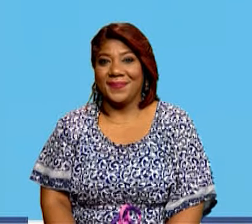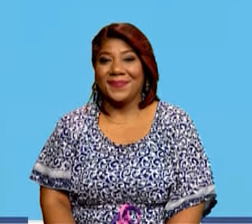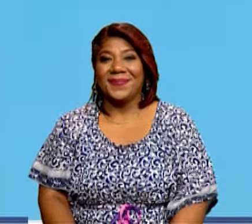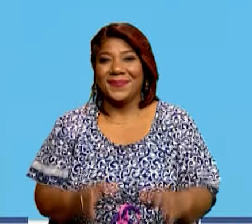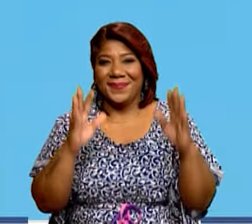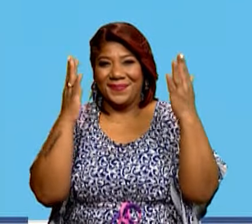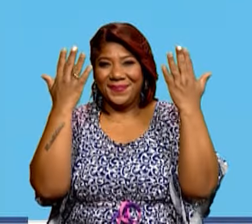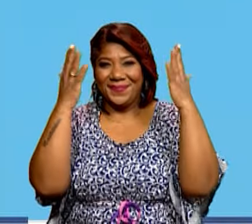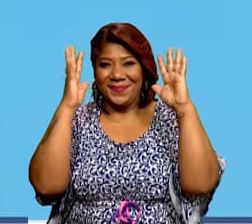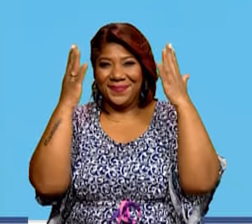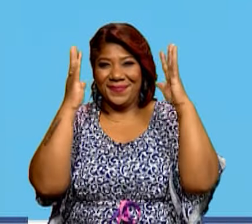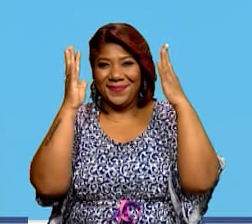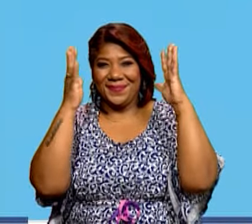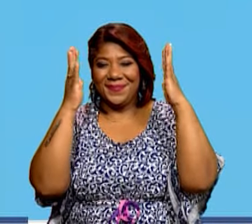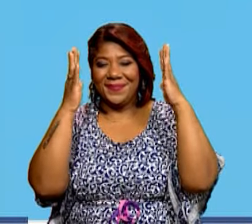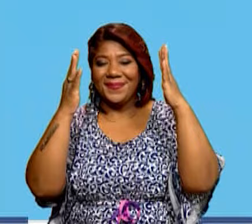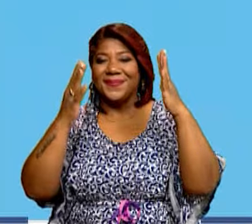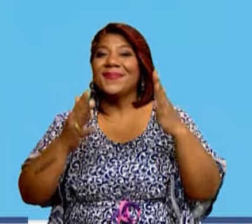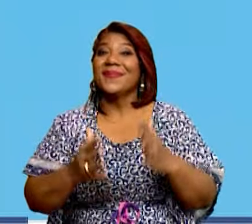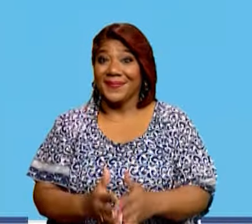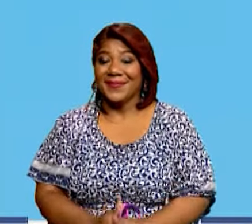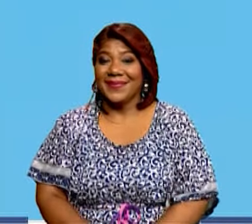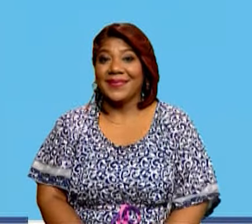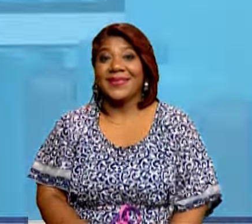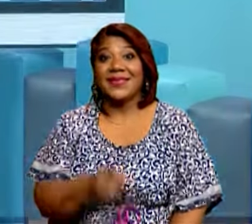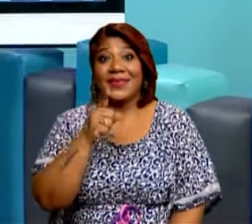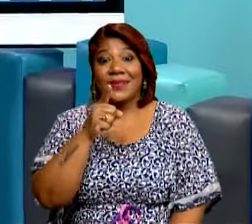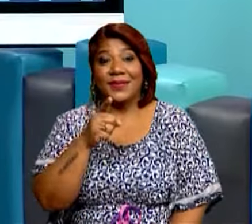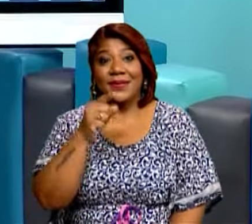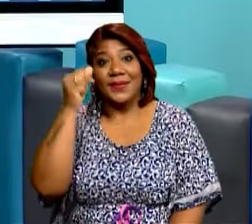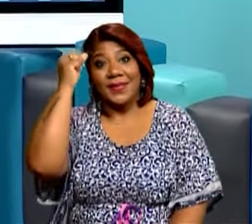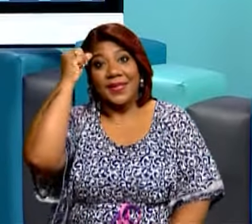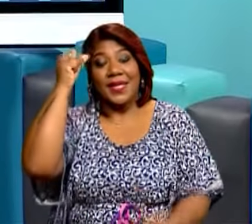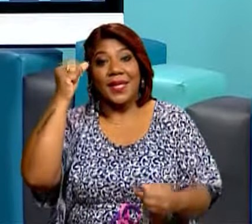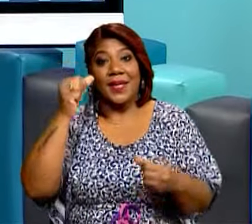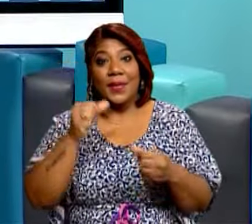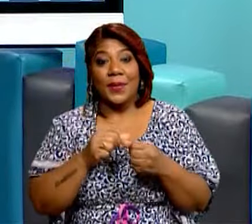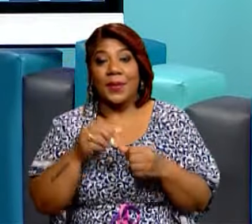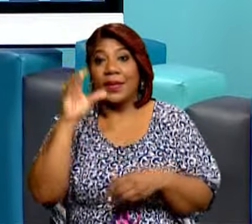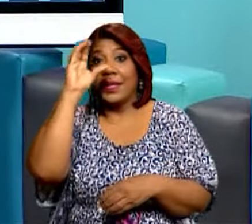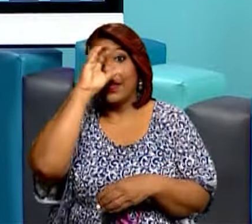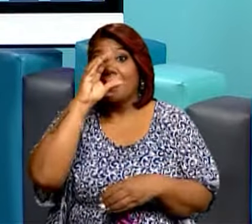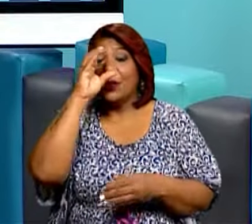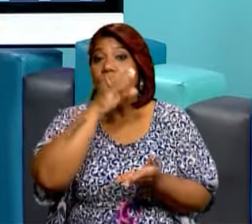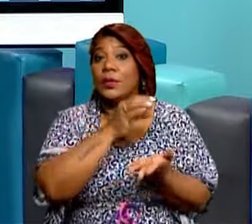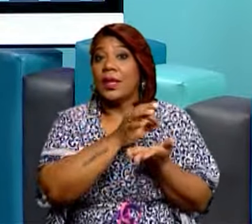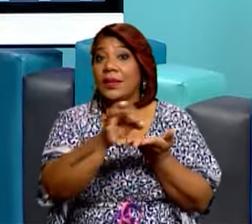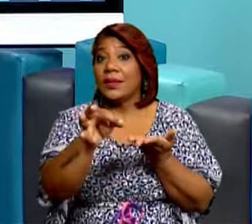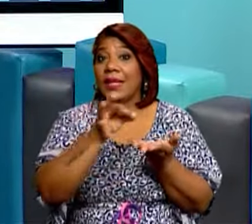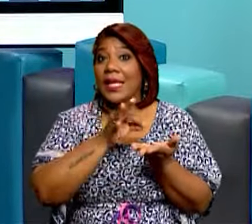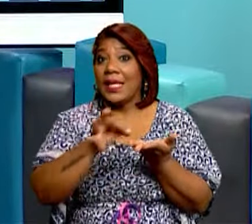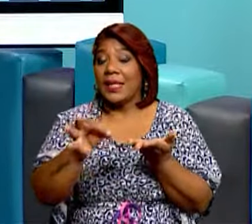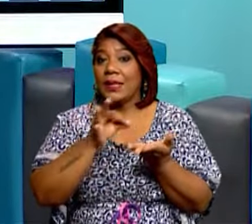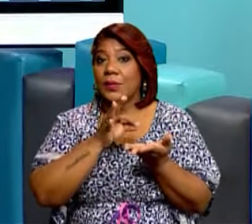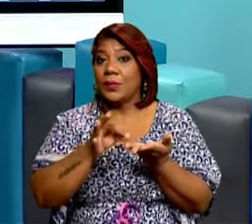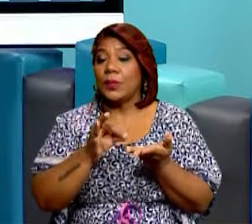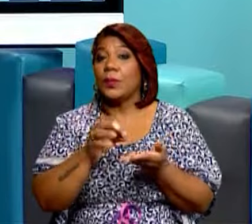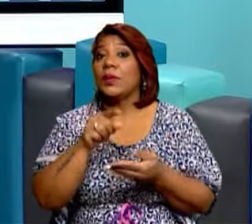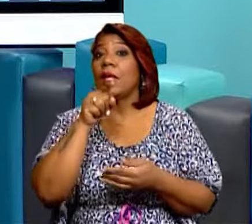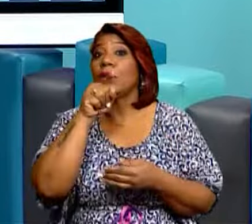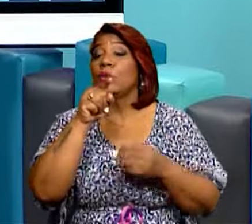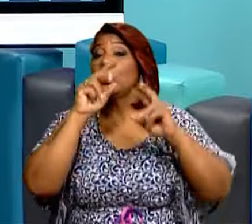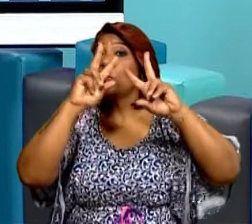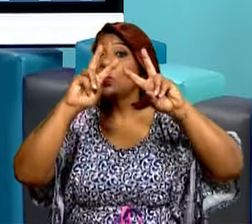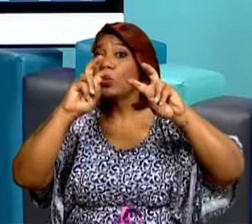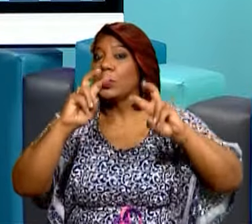bien. Ok, muy bien chicos. Recuerden buscar las demás provincias y mandarle este